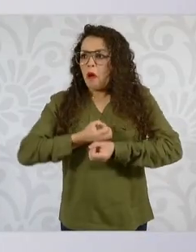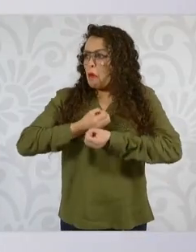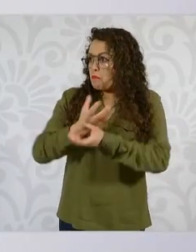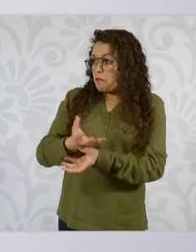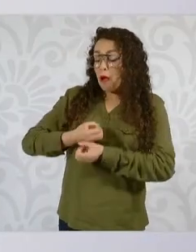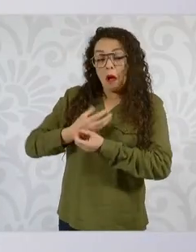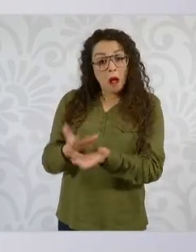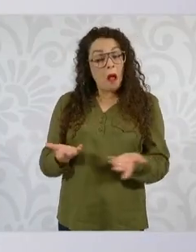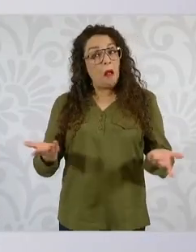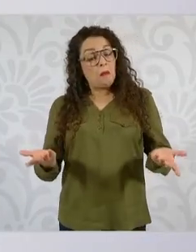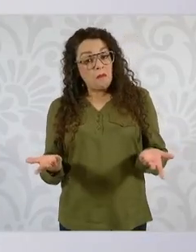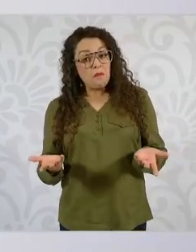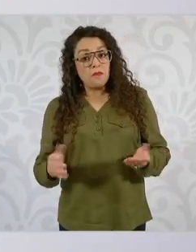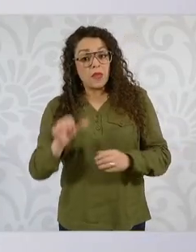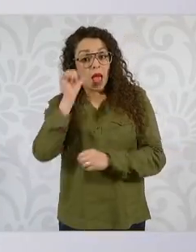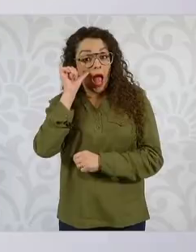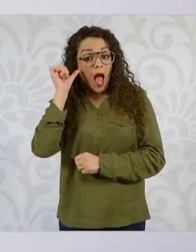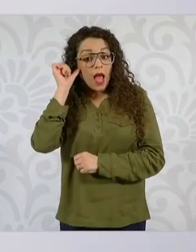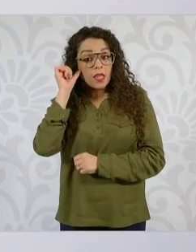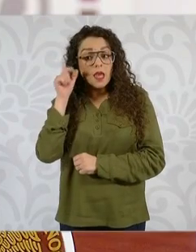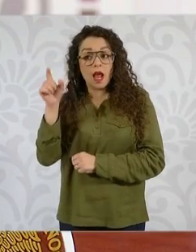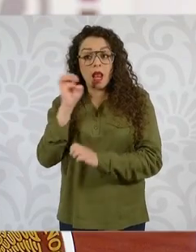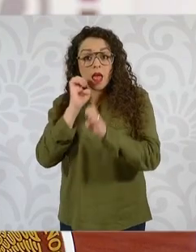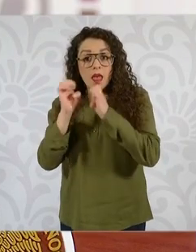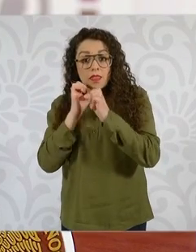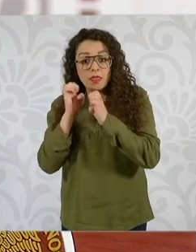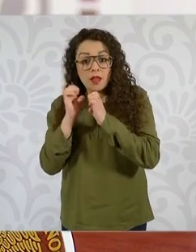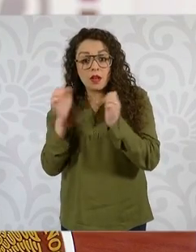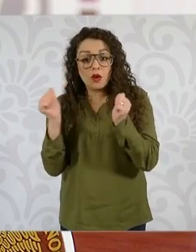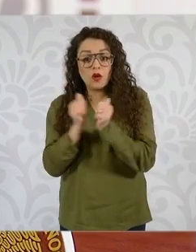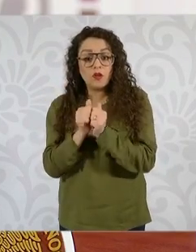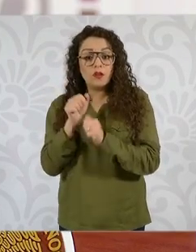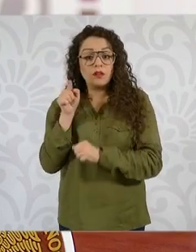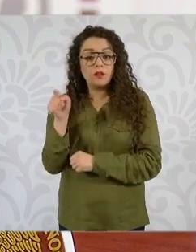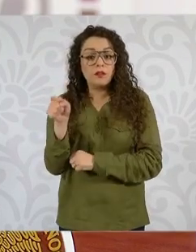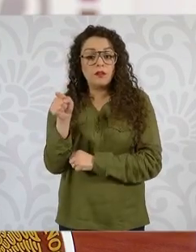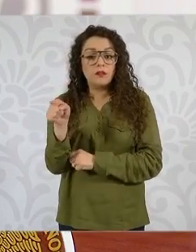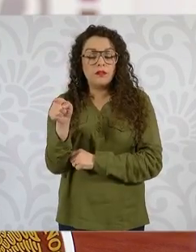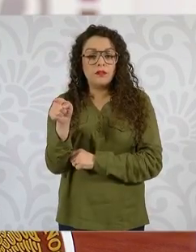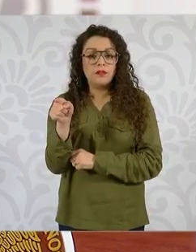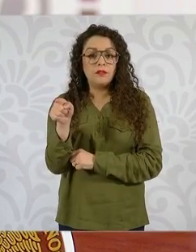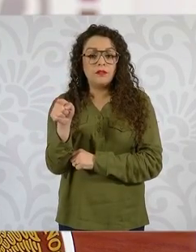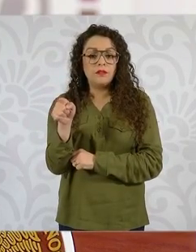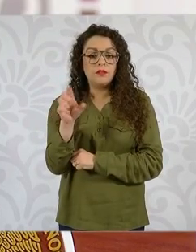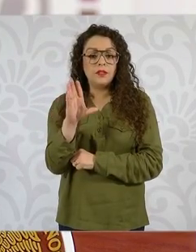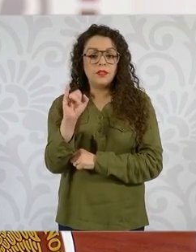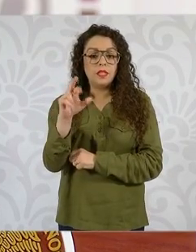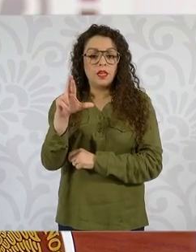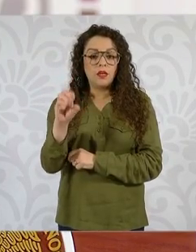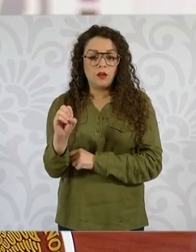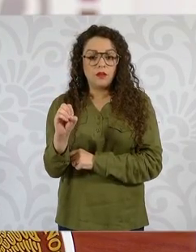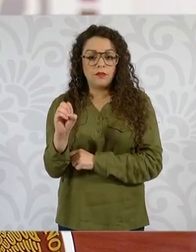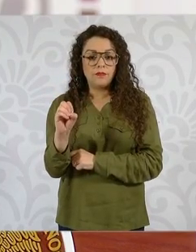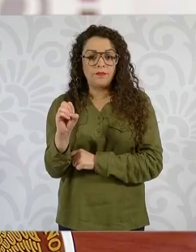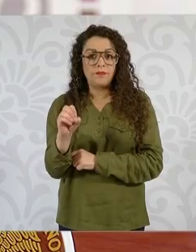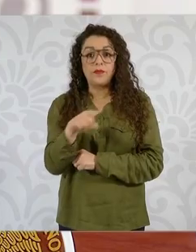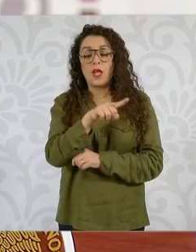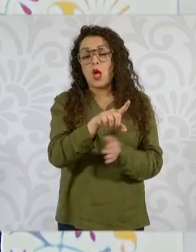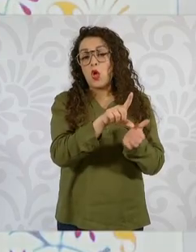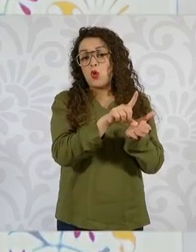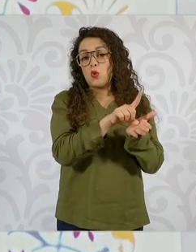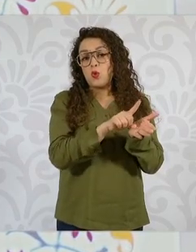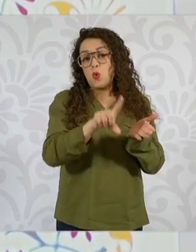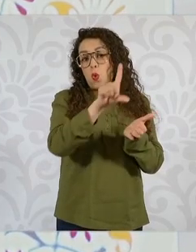la verdad ayer tuvo una entrevista con Ciro después de su largo tweet tuvo